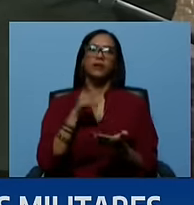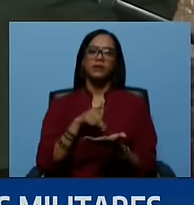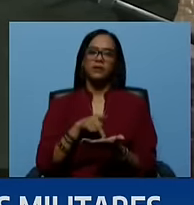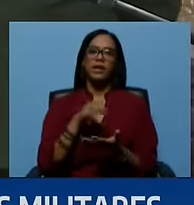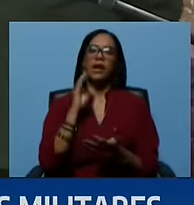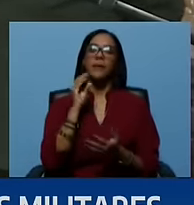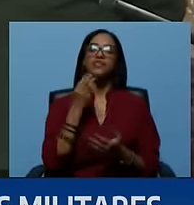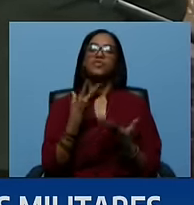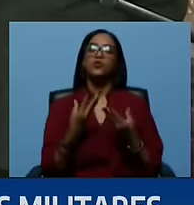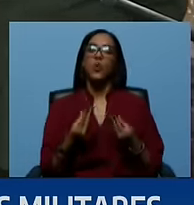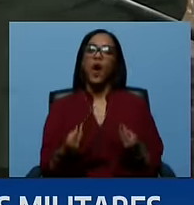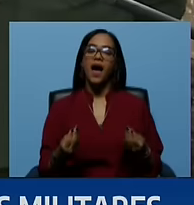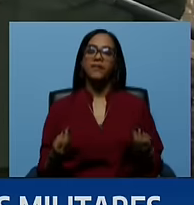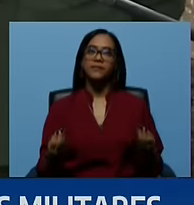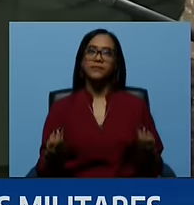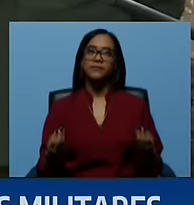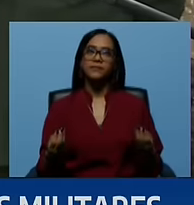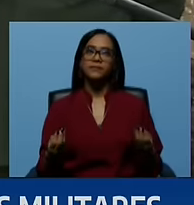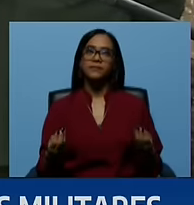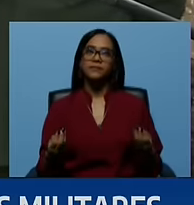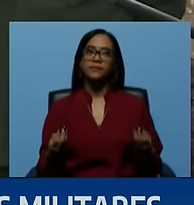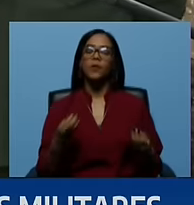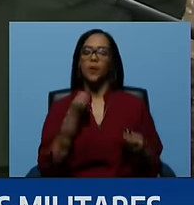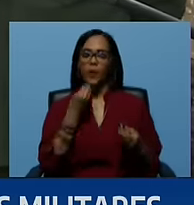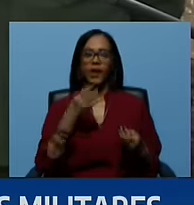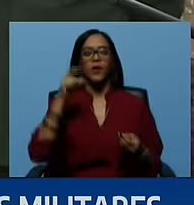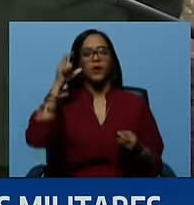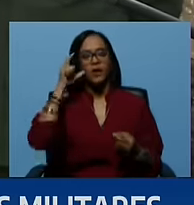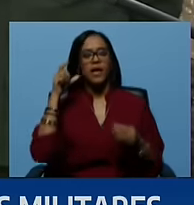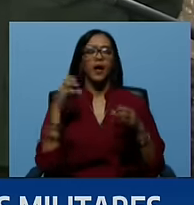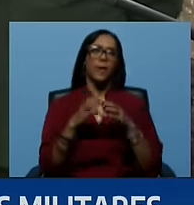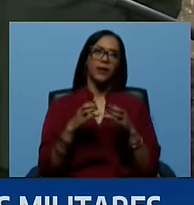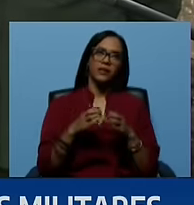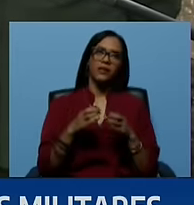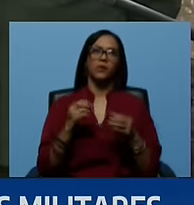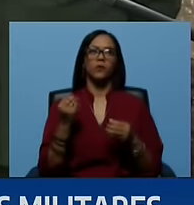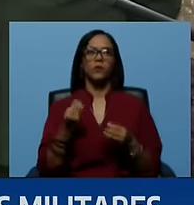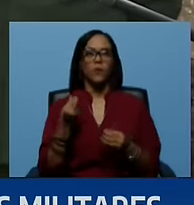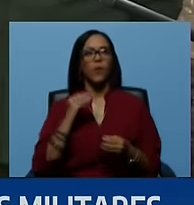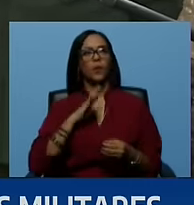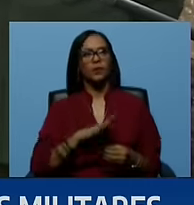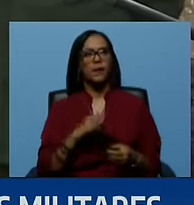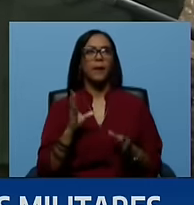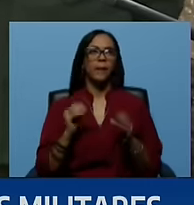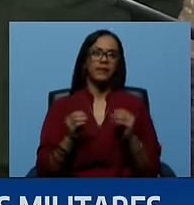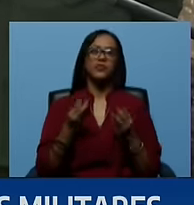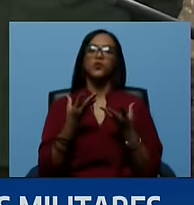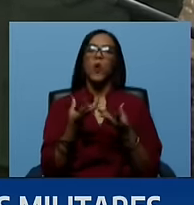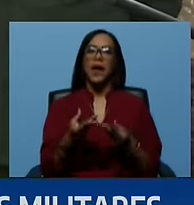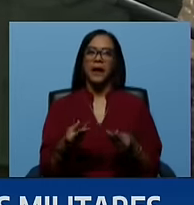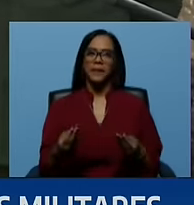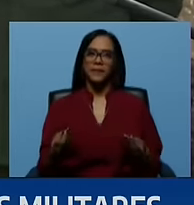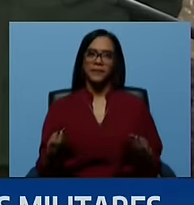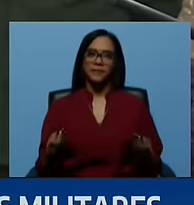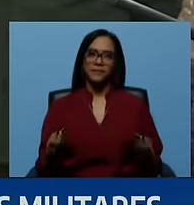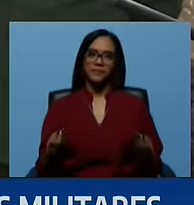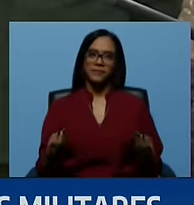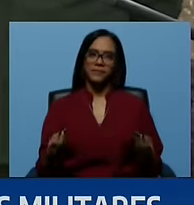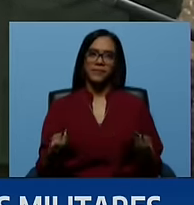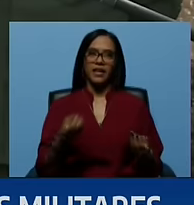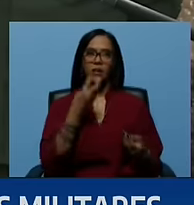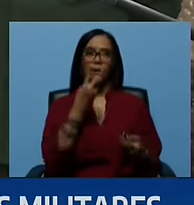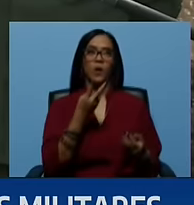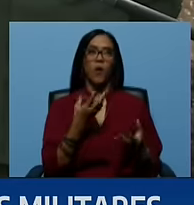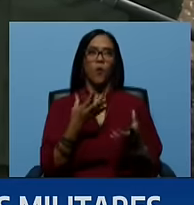hablar suavecito Buenos días compañeros Buenos días a ustedes cómo están Suavecito y tú veías